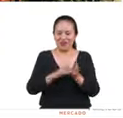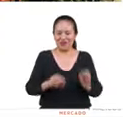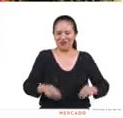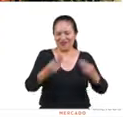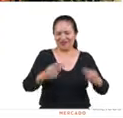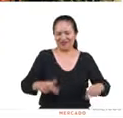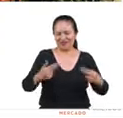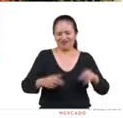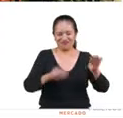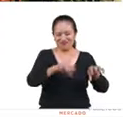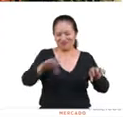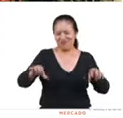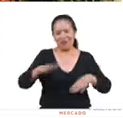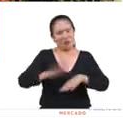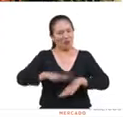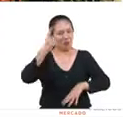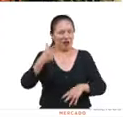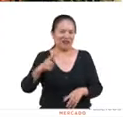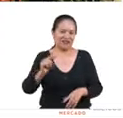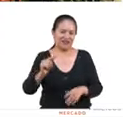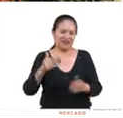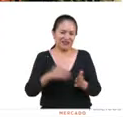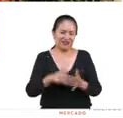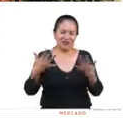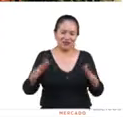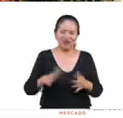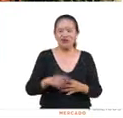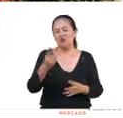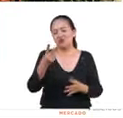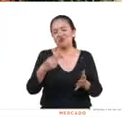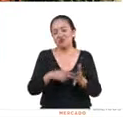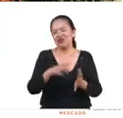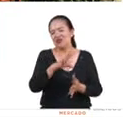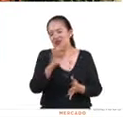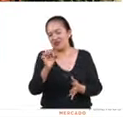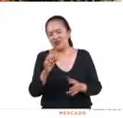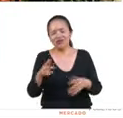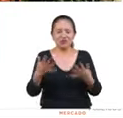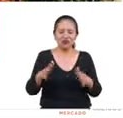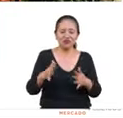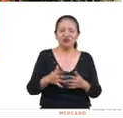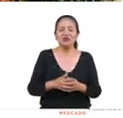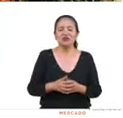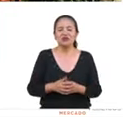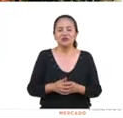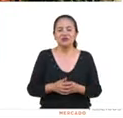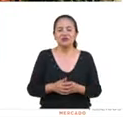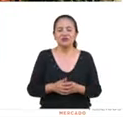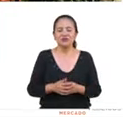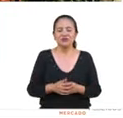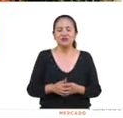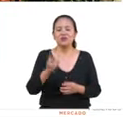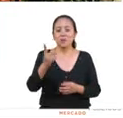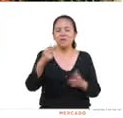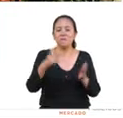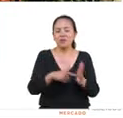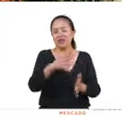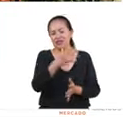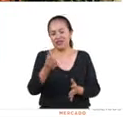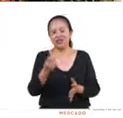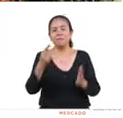hablando de un promedio de venta entre 2.000 y 2.500 pesos diarios, lo que arroja la cifra de